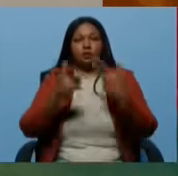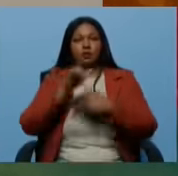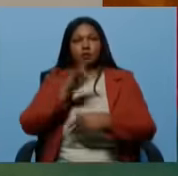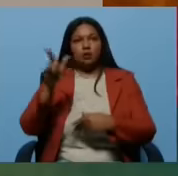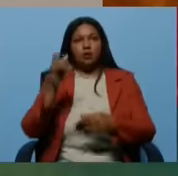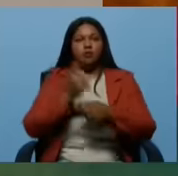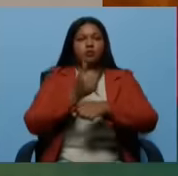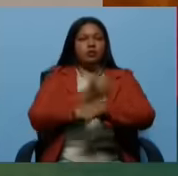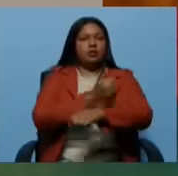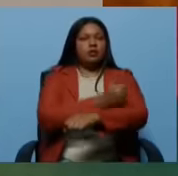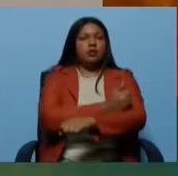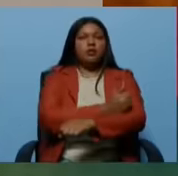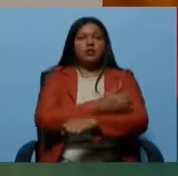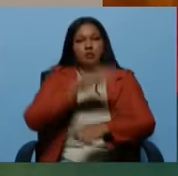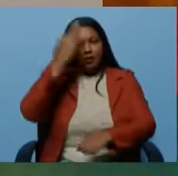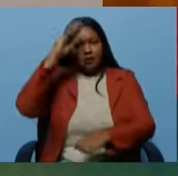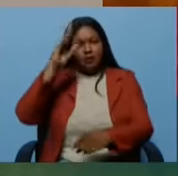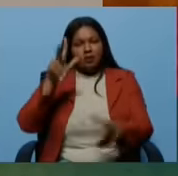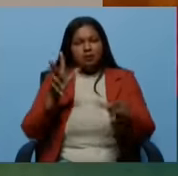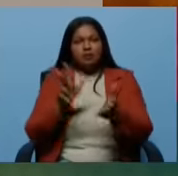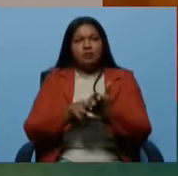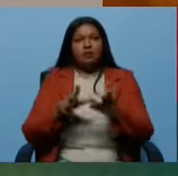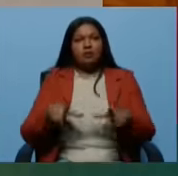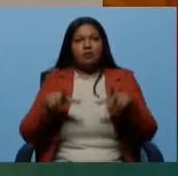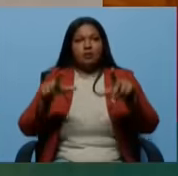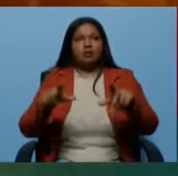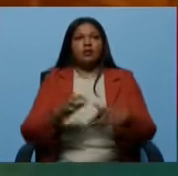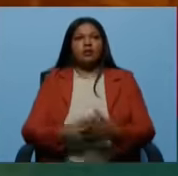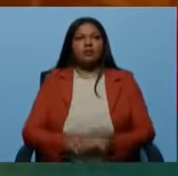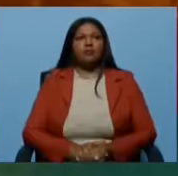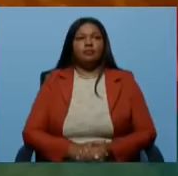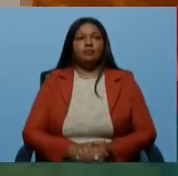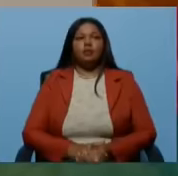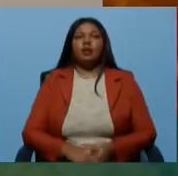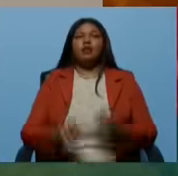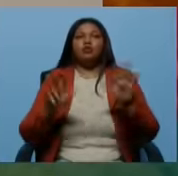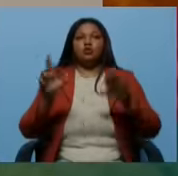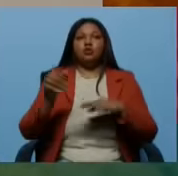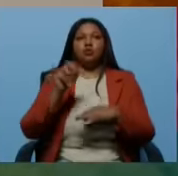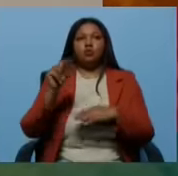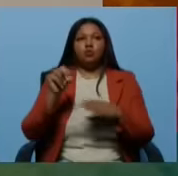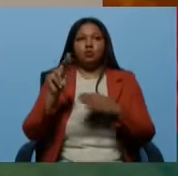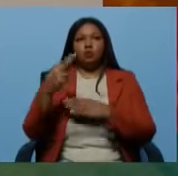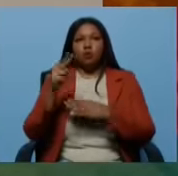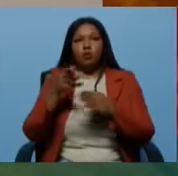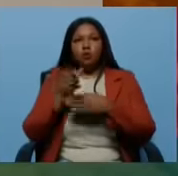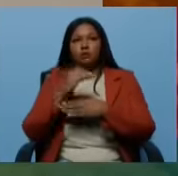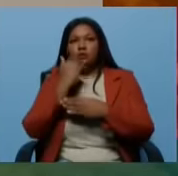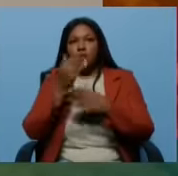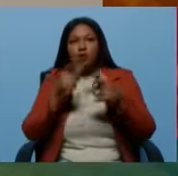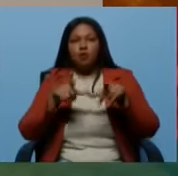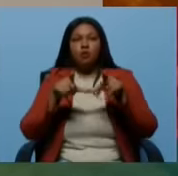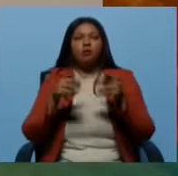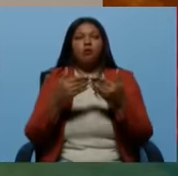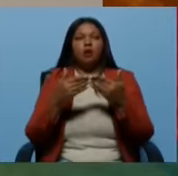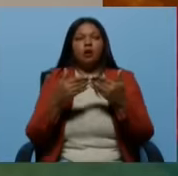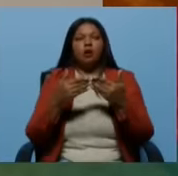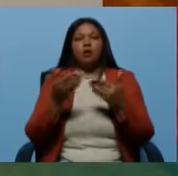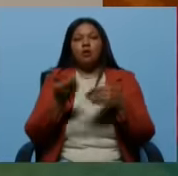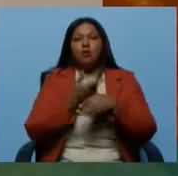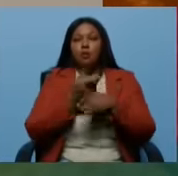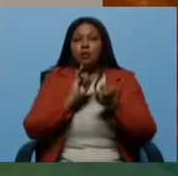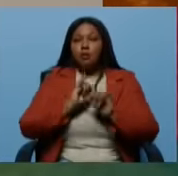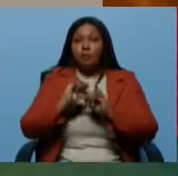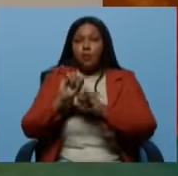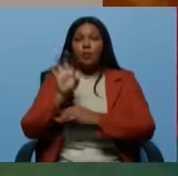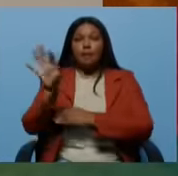mexicanas certificadas. El 8 de junio del año 2022, la tripulación decidió volar a Uruguay para cargar combustible cerca del espacio aéreo uruguayo. El gobierno de ese